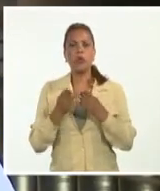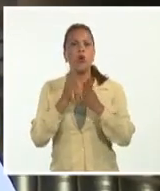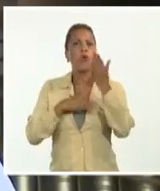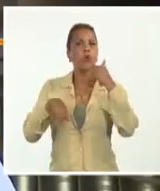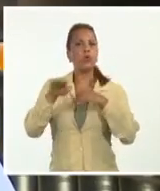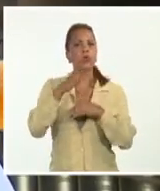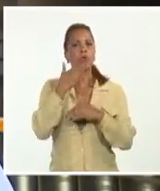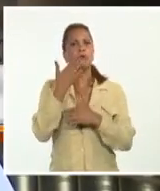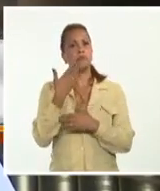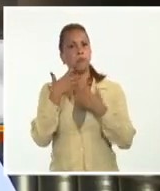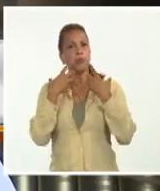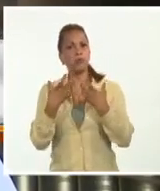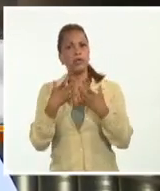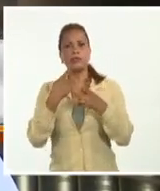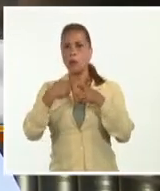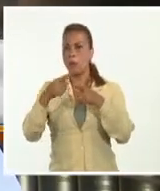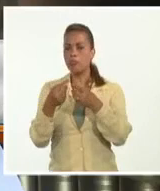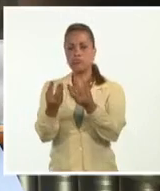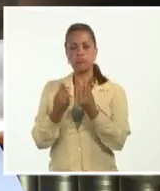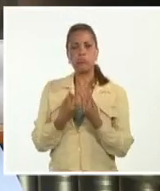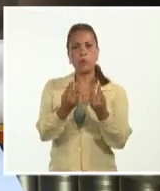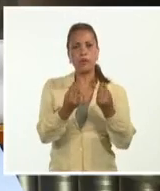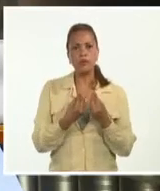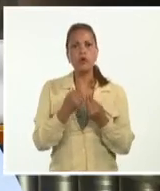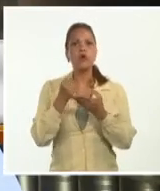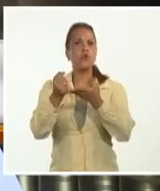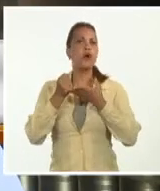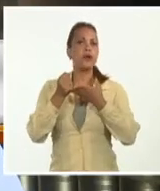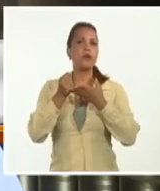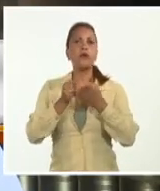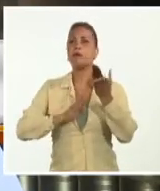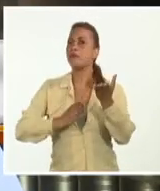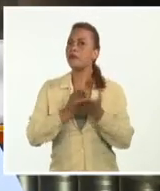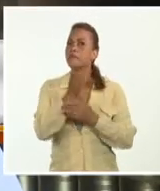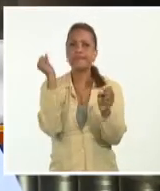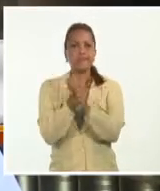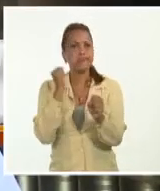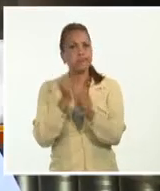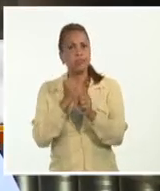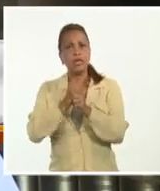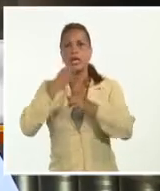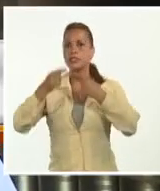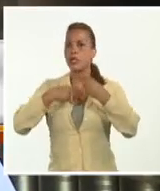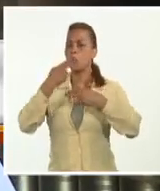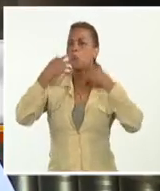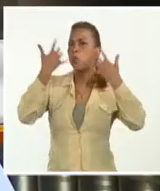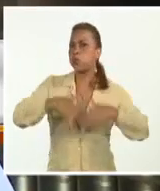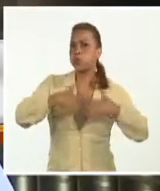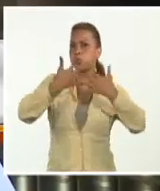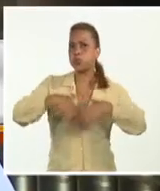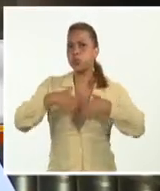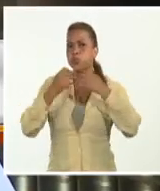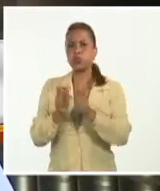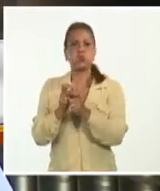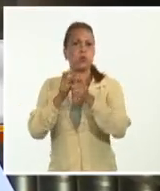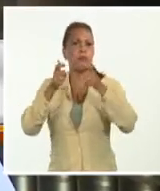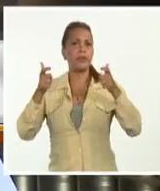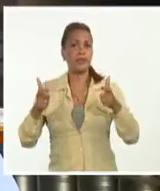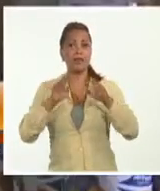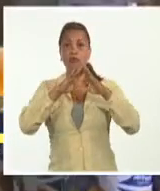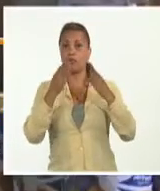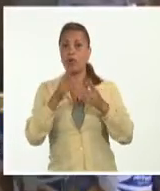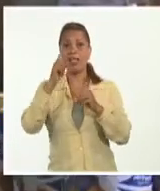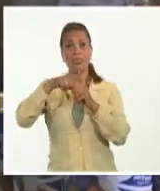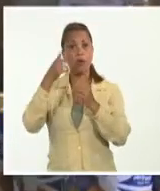importante de materias primas que nos ha permitido mantenernos trabajando y hacerle producción incrementando la y aumentando las zonas de producción